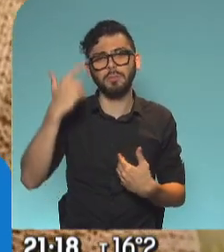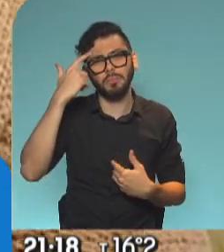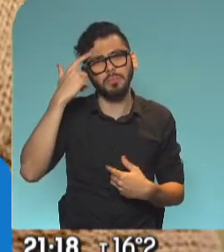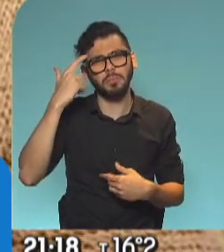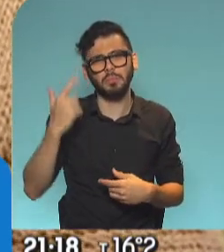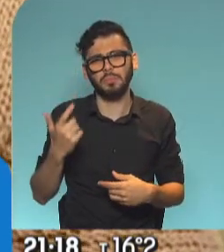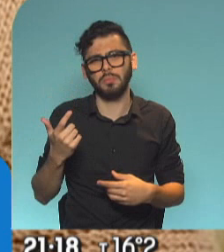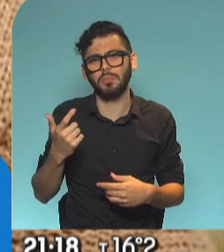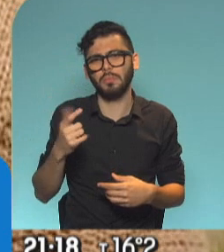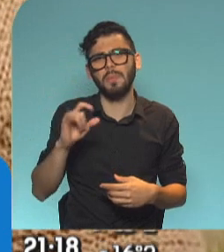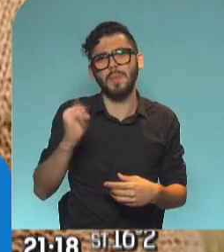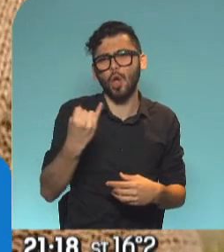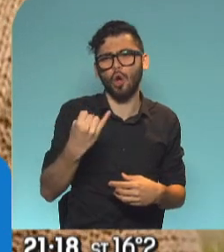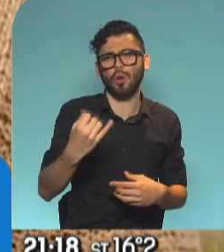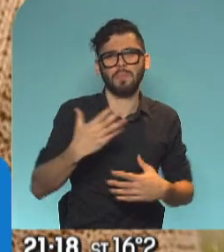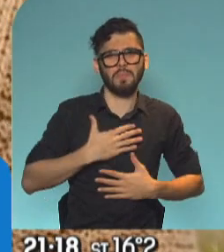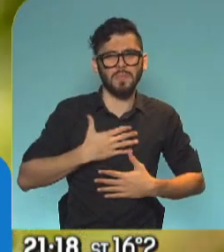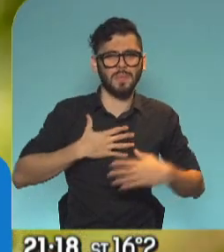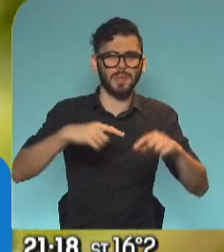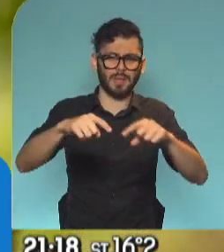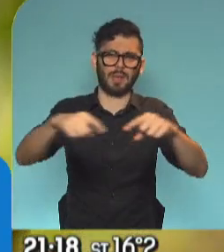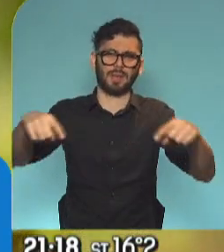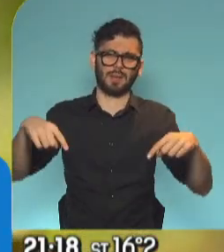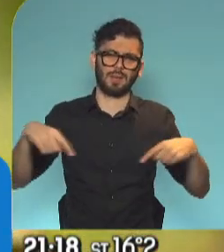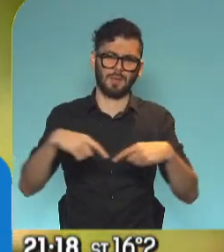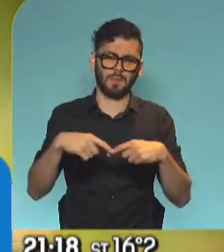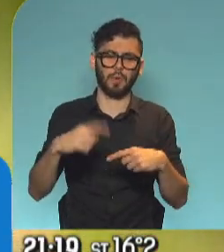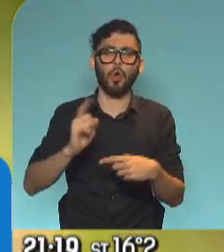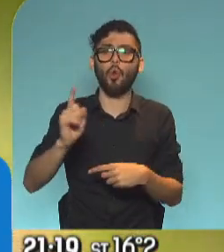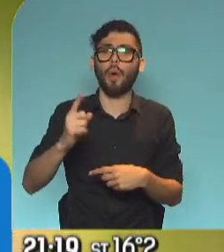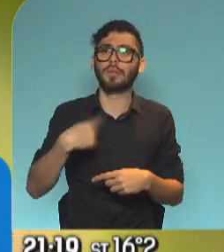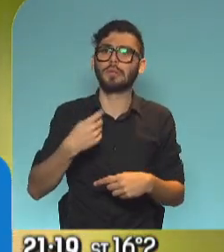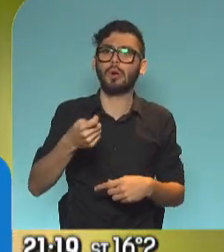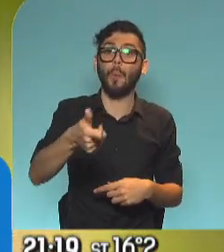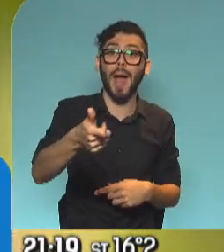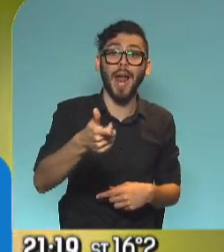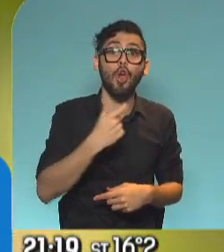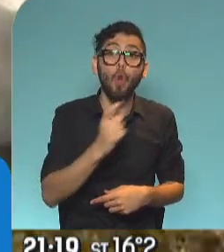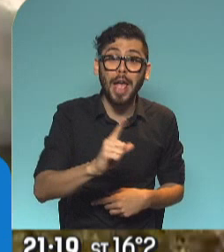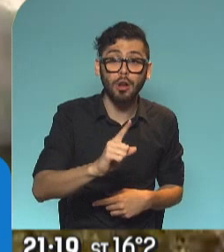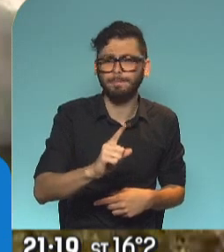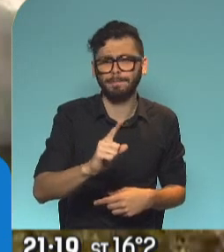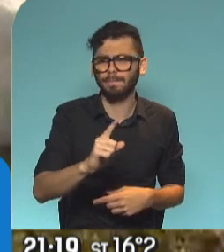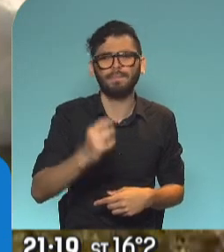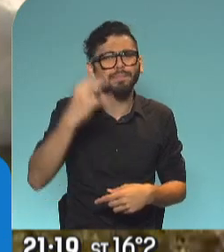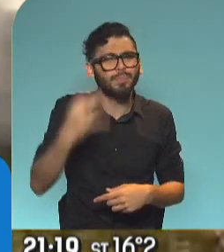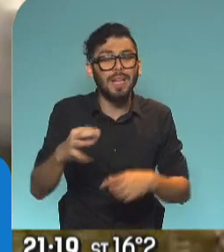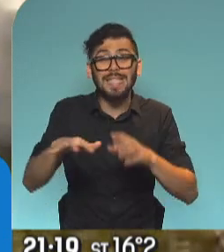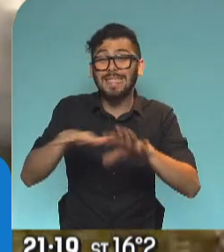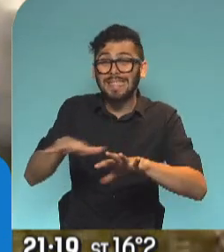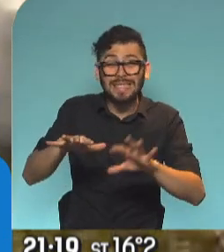podíamos tener un lugar para nosotros, ya que no es que uno no quiera comprar muchas veces, sino que la situación como